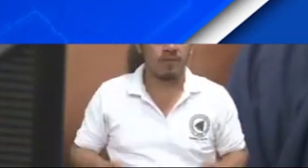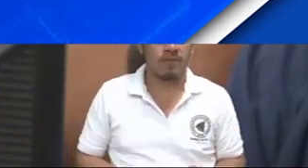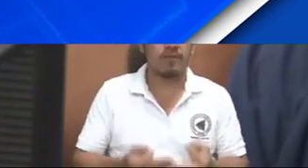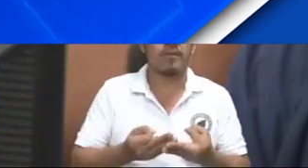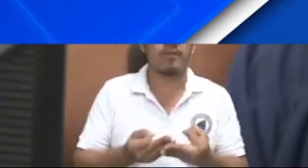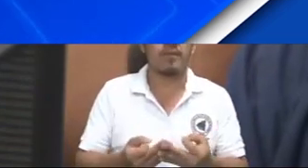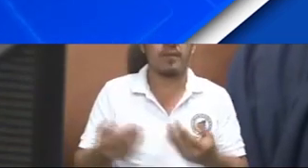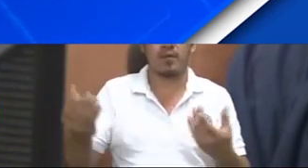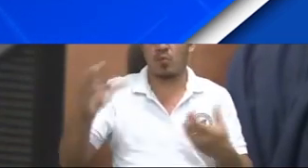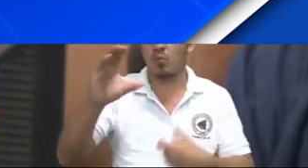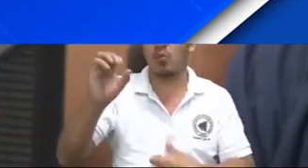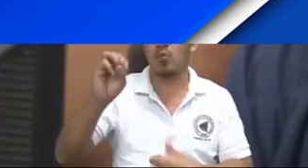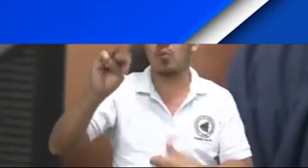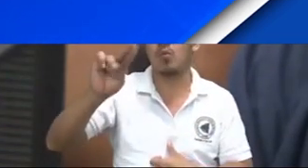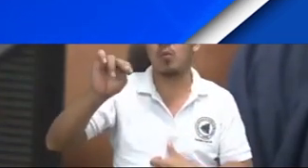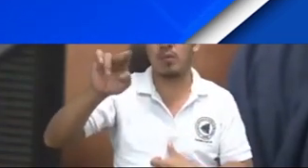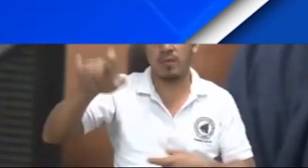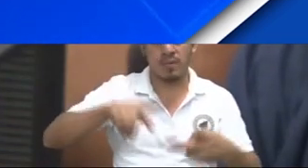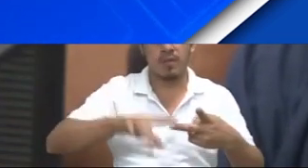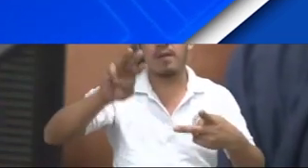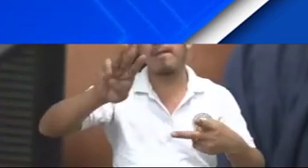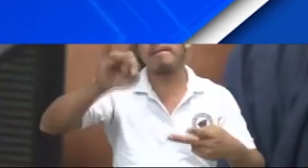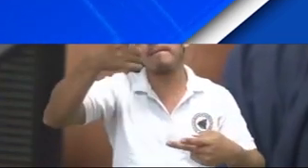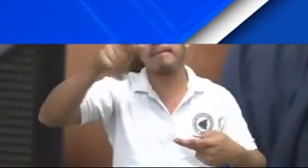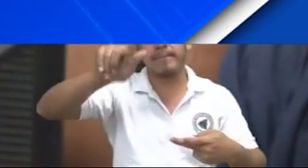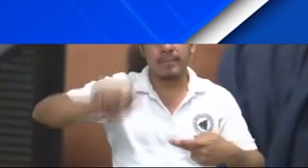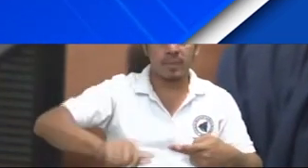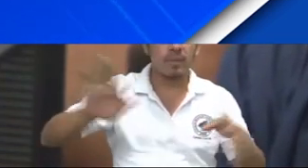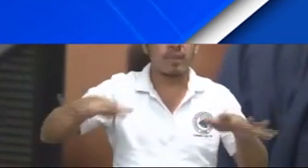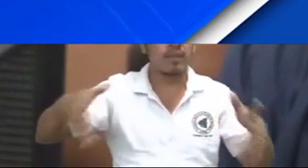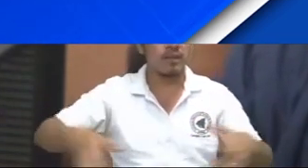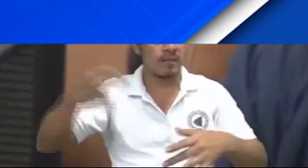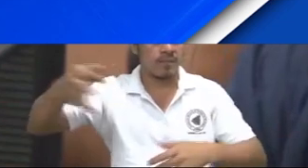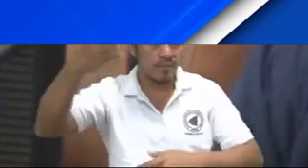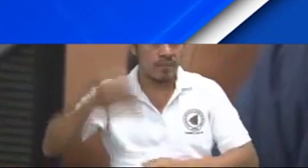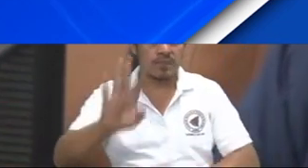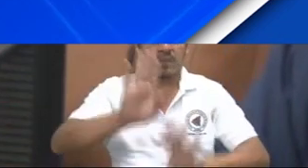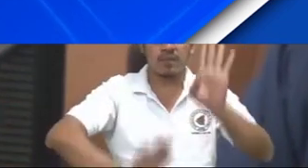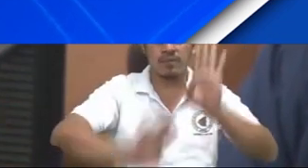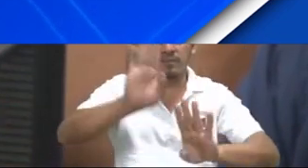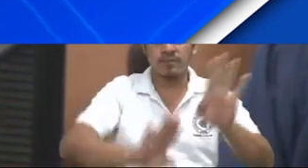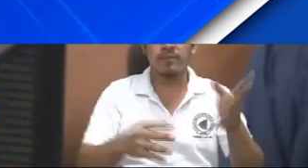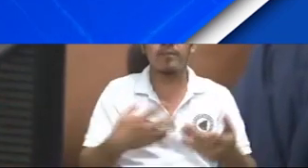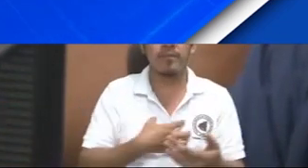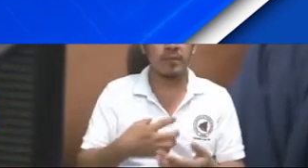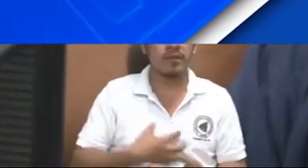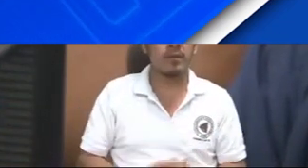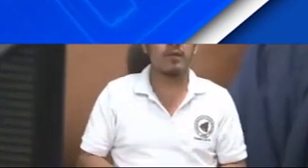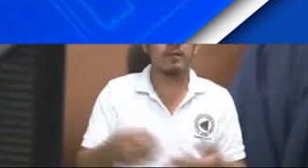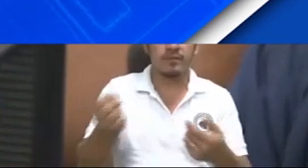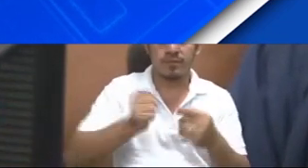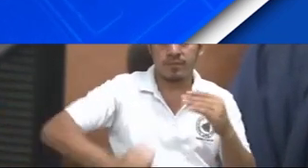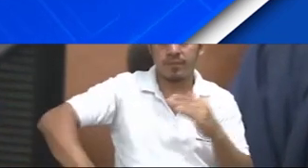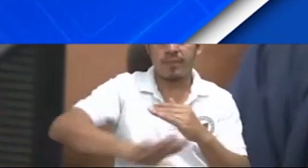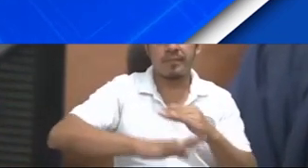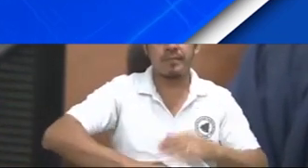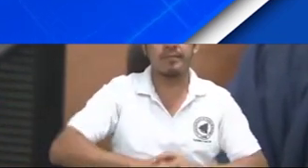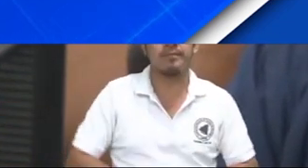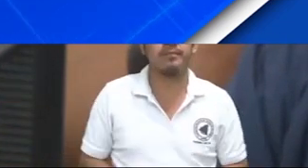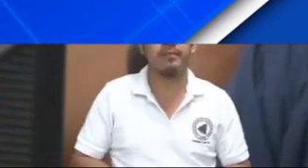familiar, comunal, mixta, para garantizar la democracia económica social.